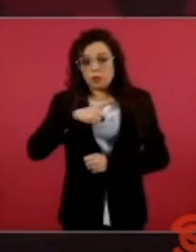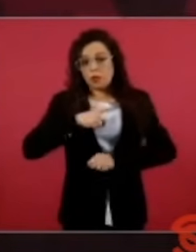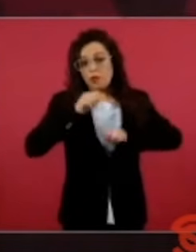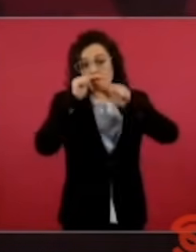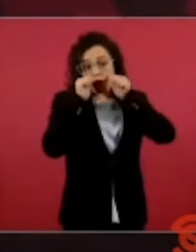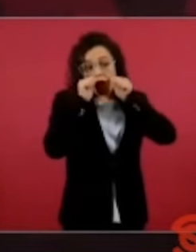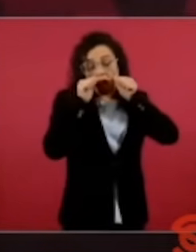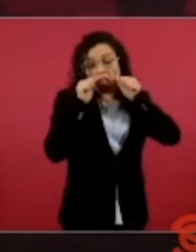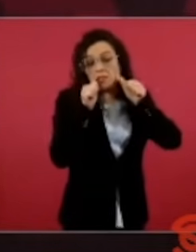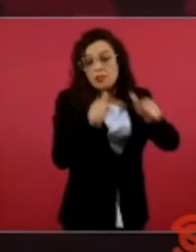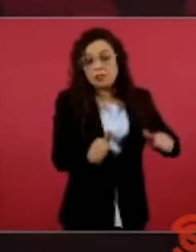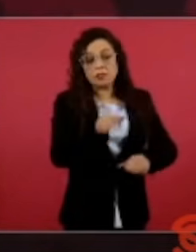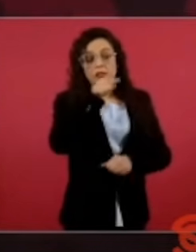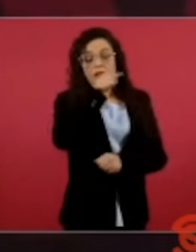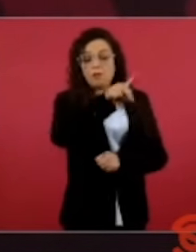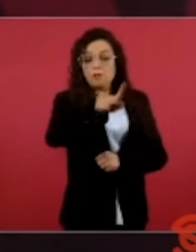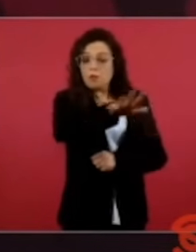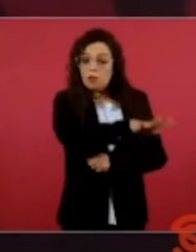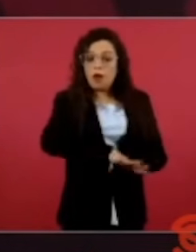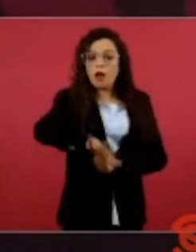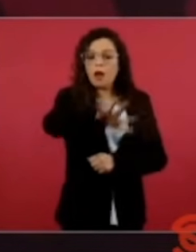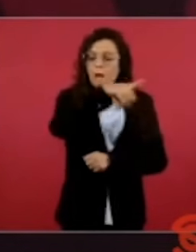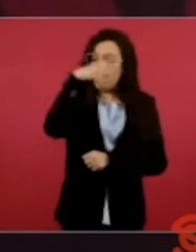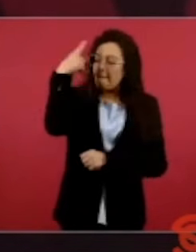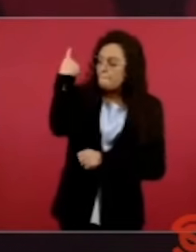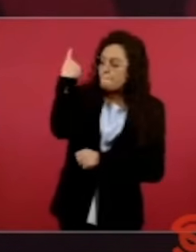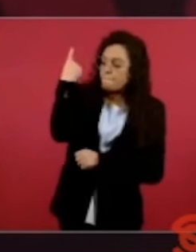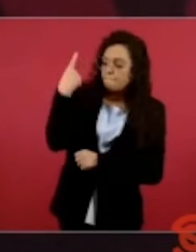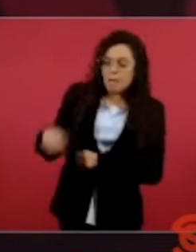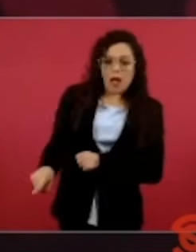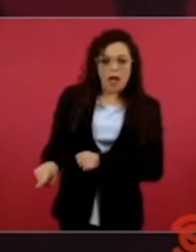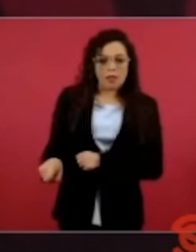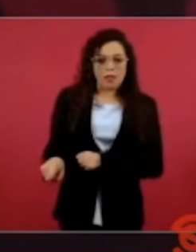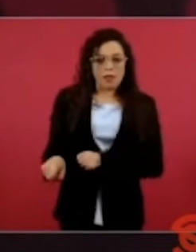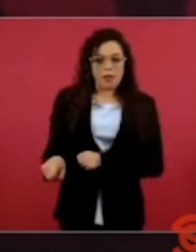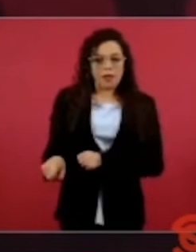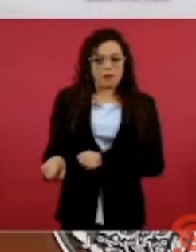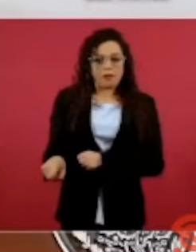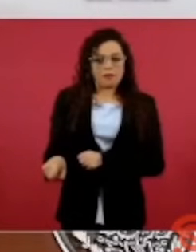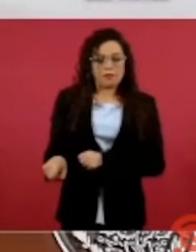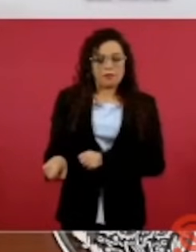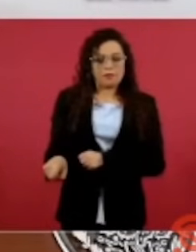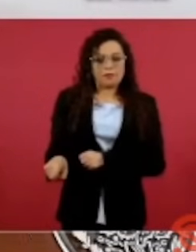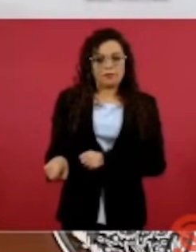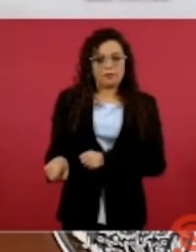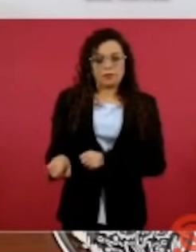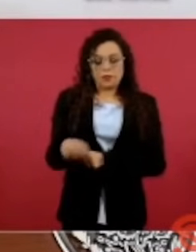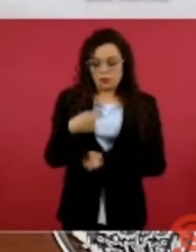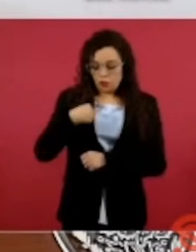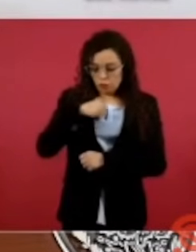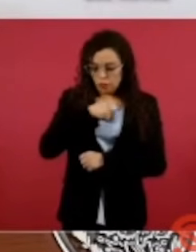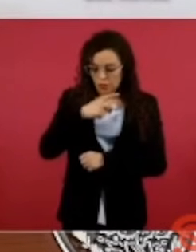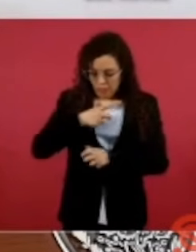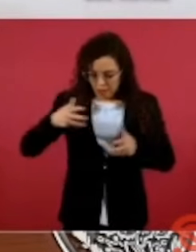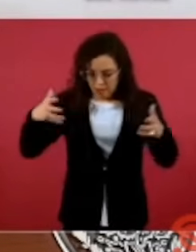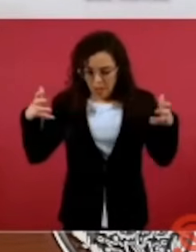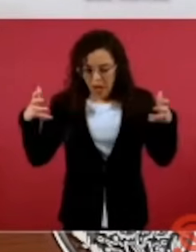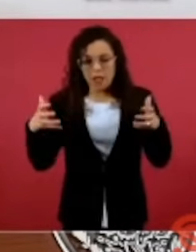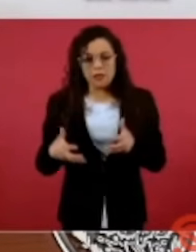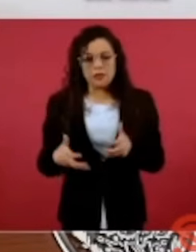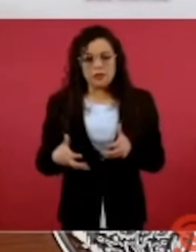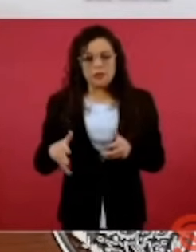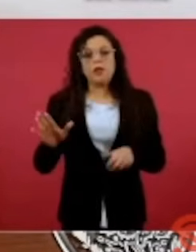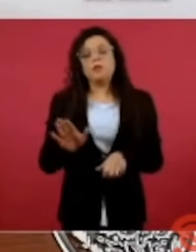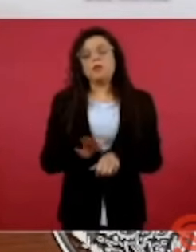que manda y lo que se va a hacer con la reforma es que el pueblo va